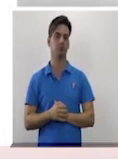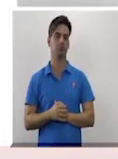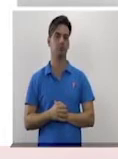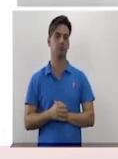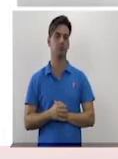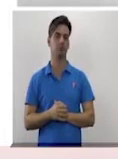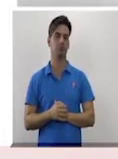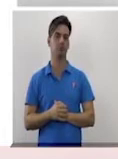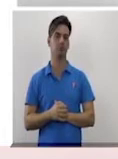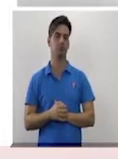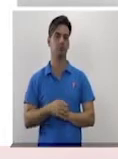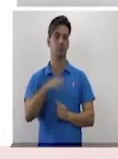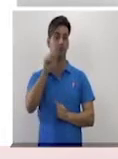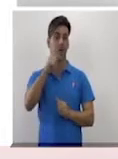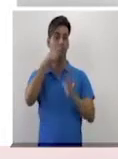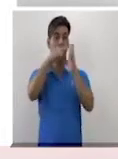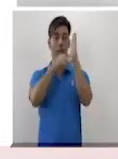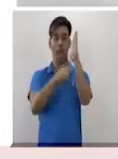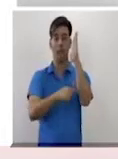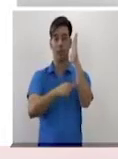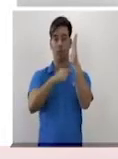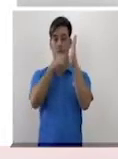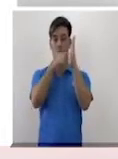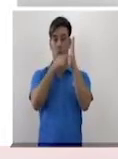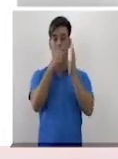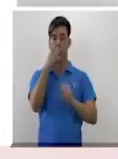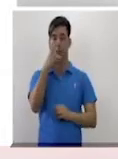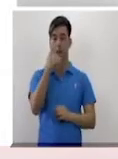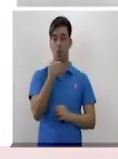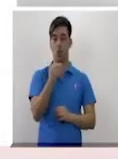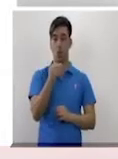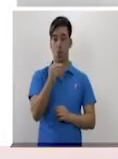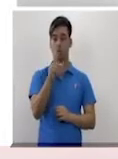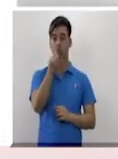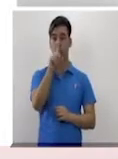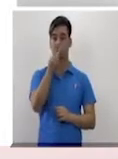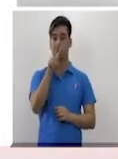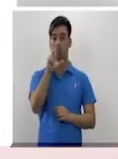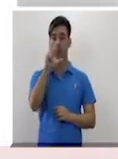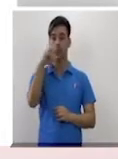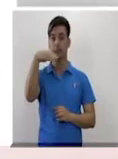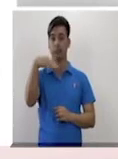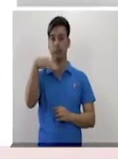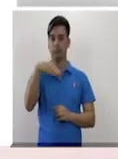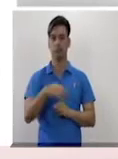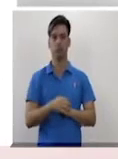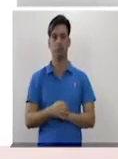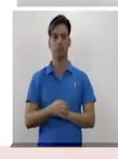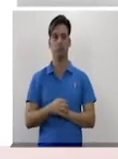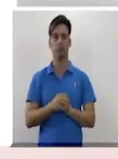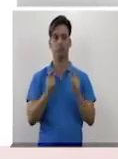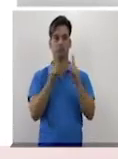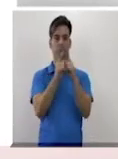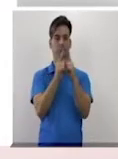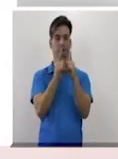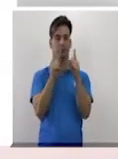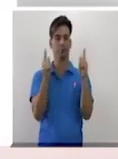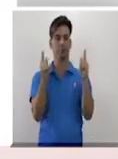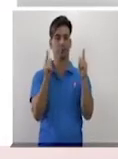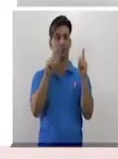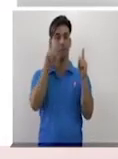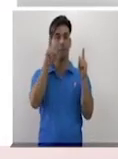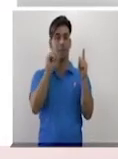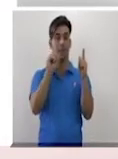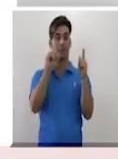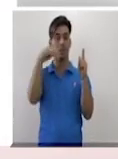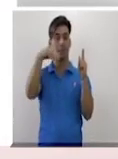maciza. Y que la altura tiene un valor de 12 centímetros y el diámetro de 20 milímetros.